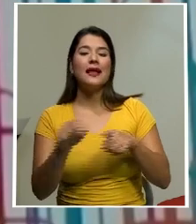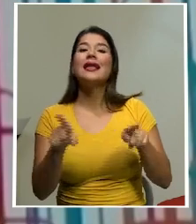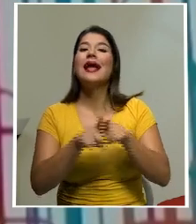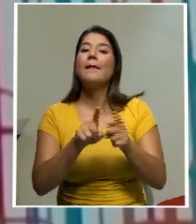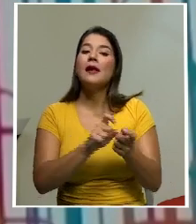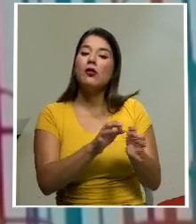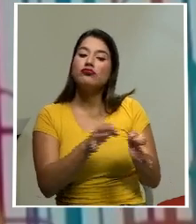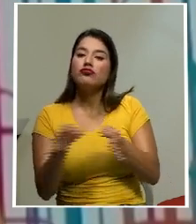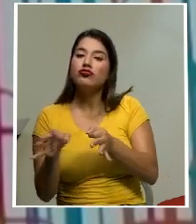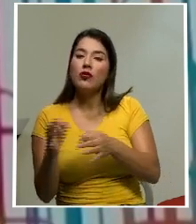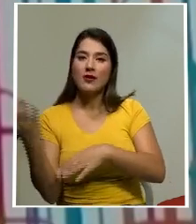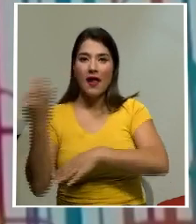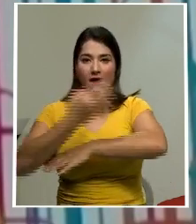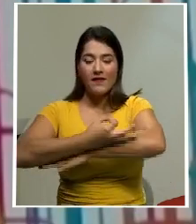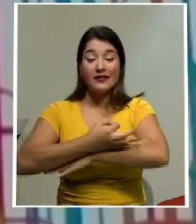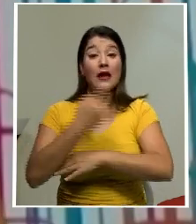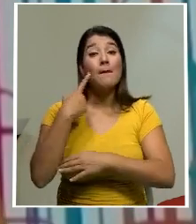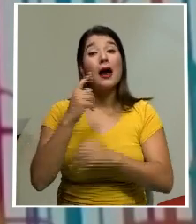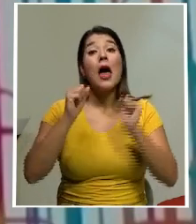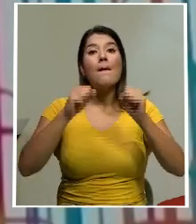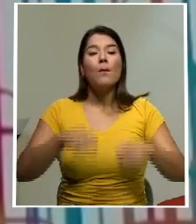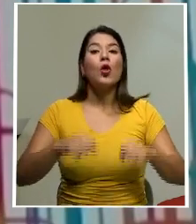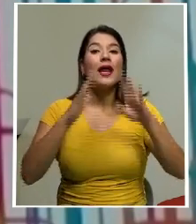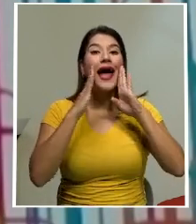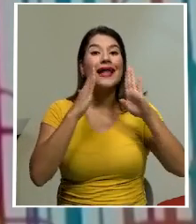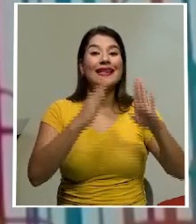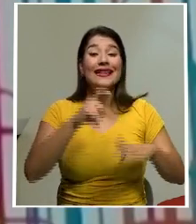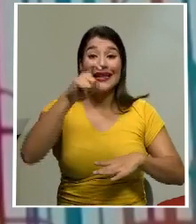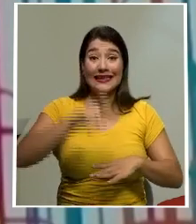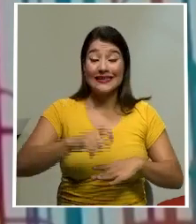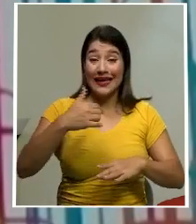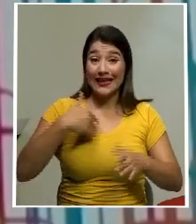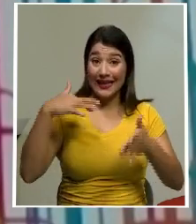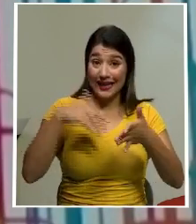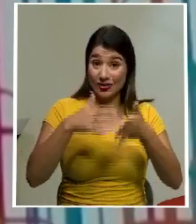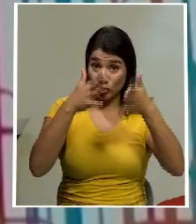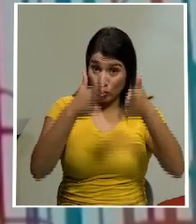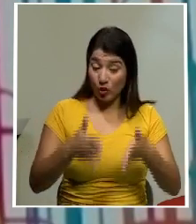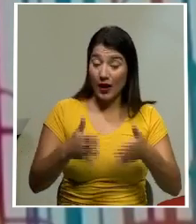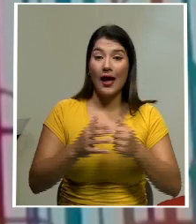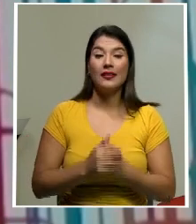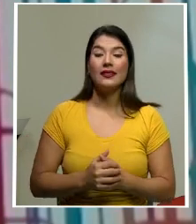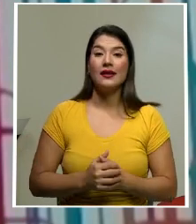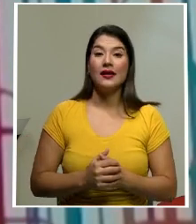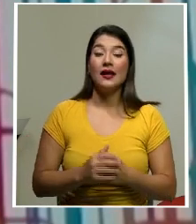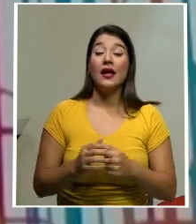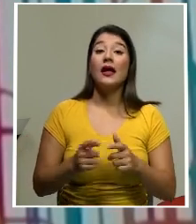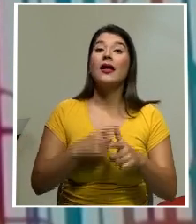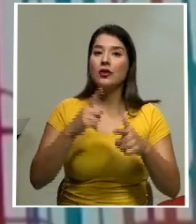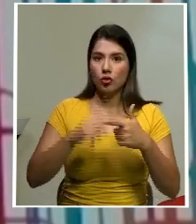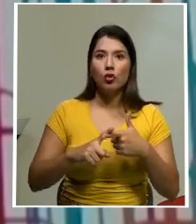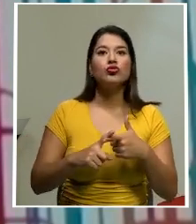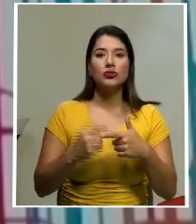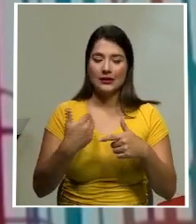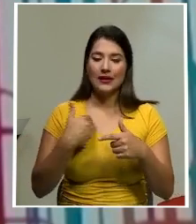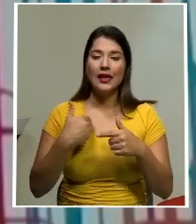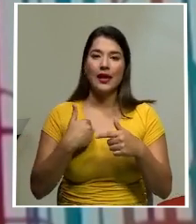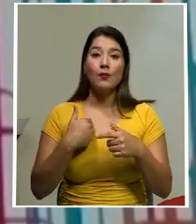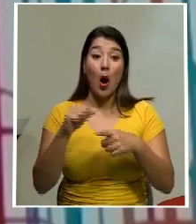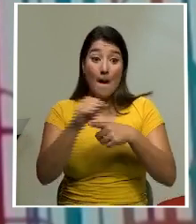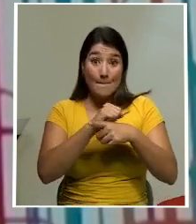ese propósito de atender las necesidades de los estudiantes de la mejor manera, como nos corresponde, están los ajustes de las